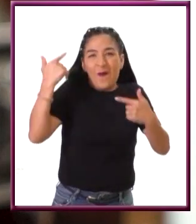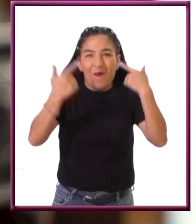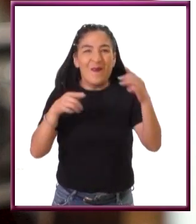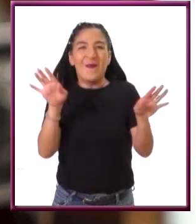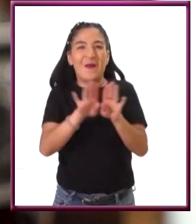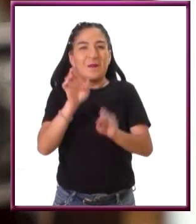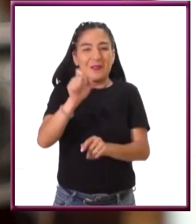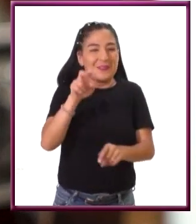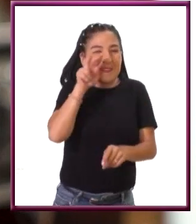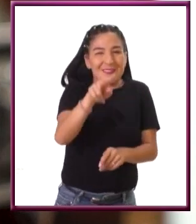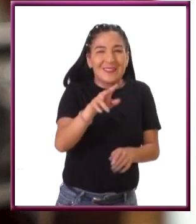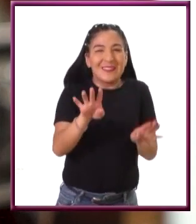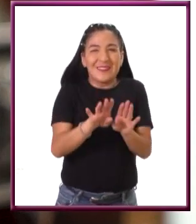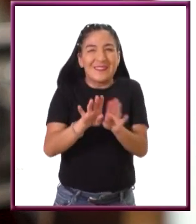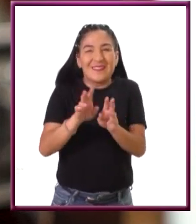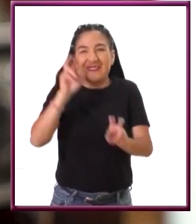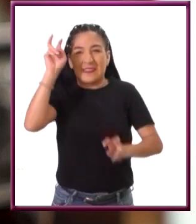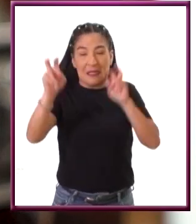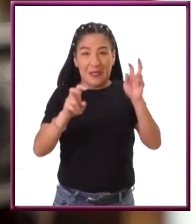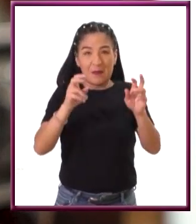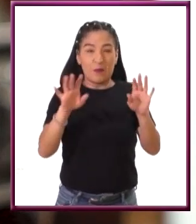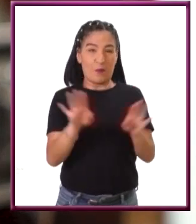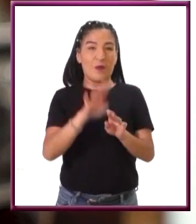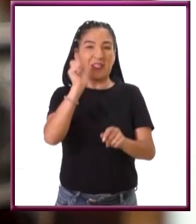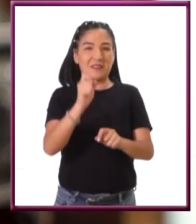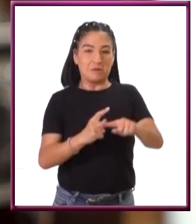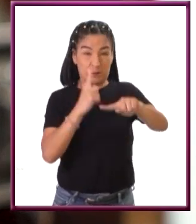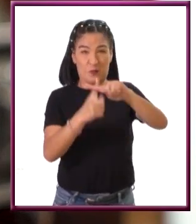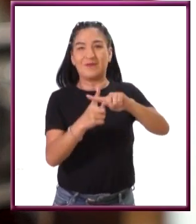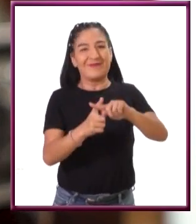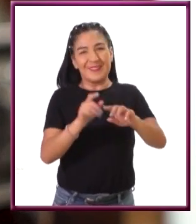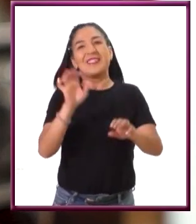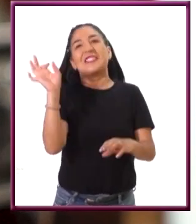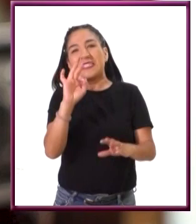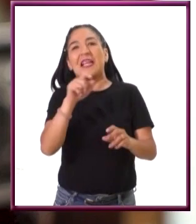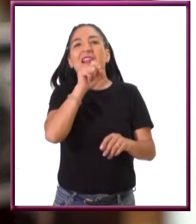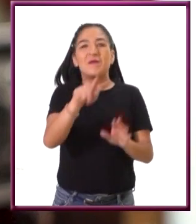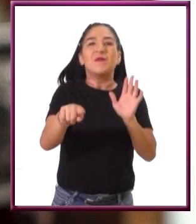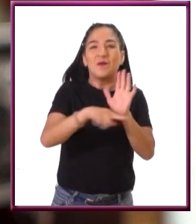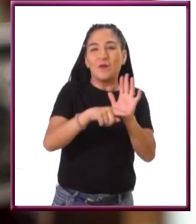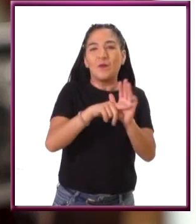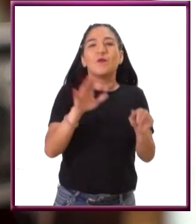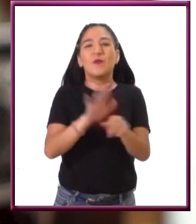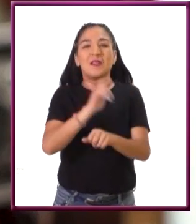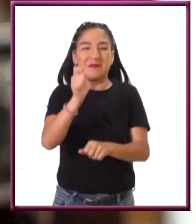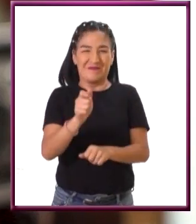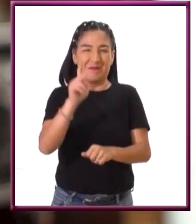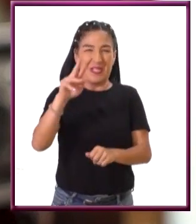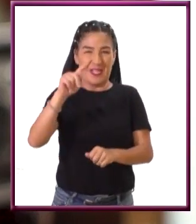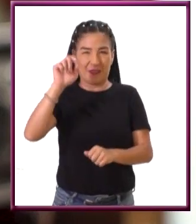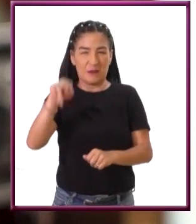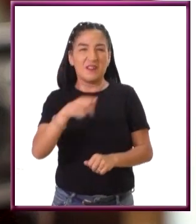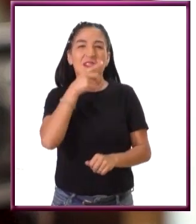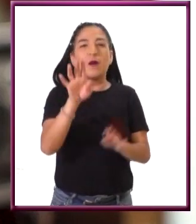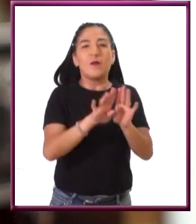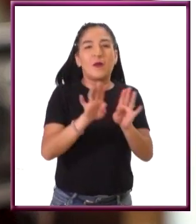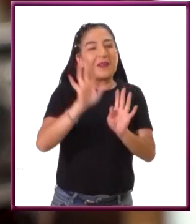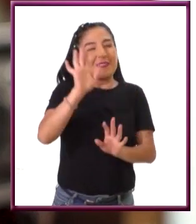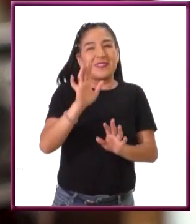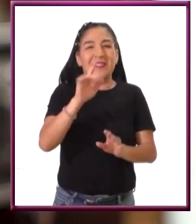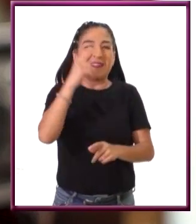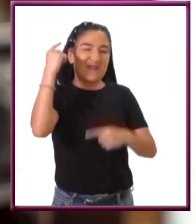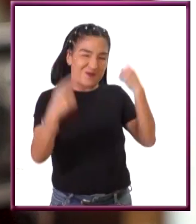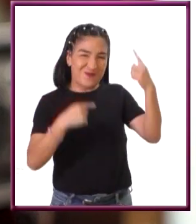habla de estos arrebatos creadores, que tampoco era algo positivo, podía ser algo negativo, porque entonces Platón dice, si estos son como unos